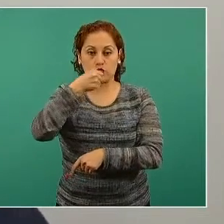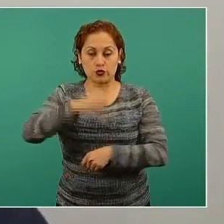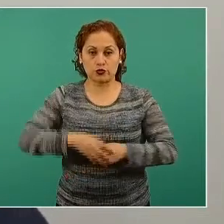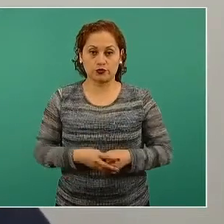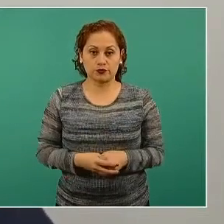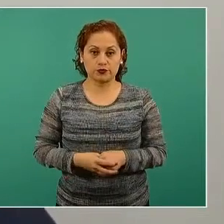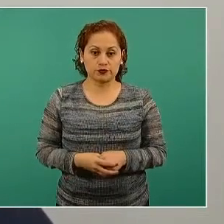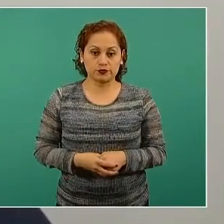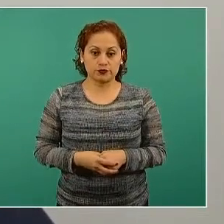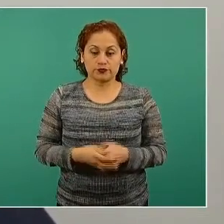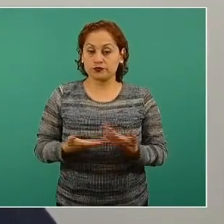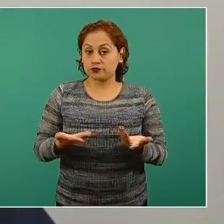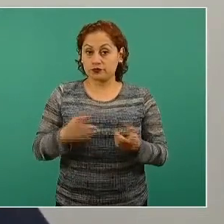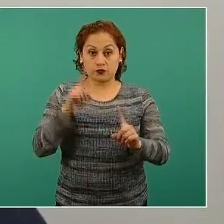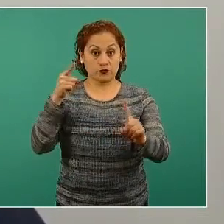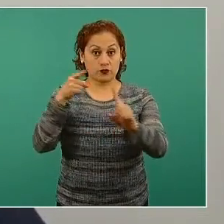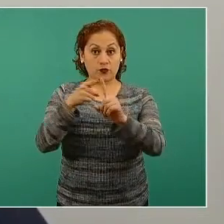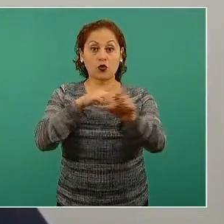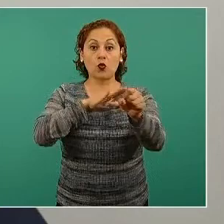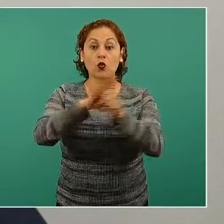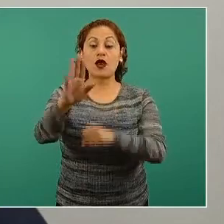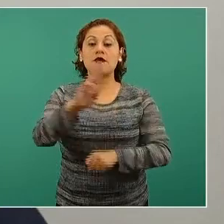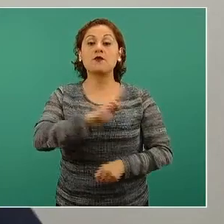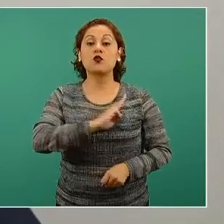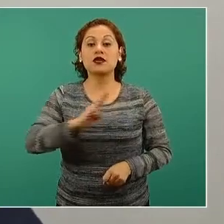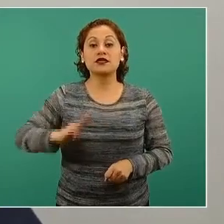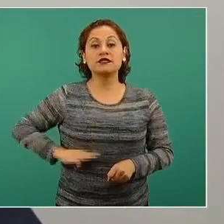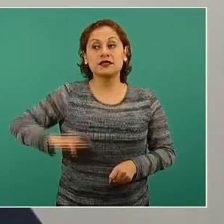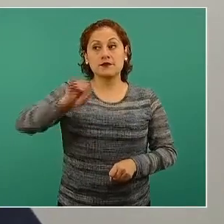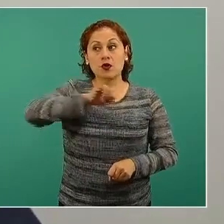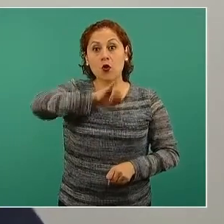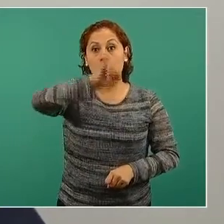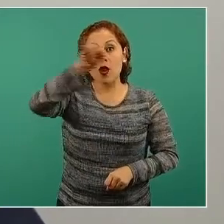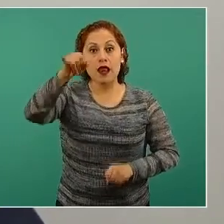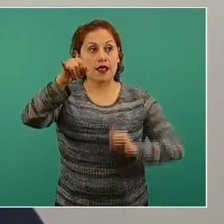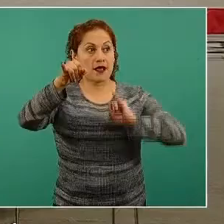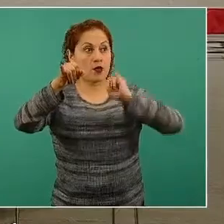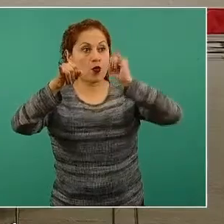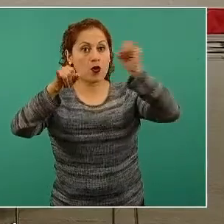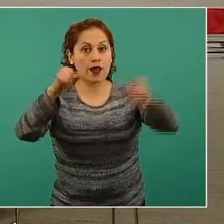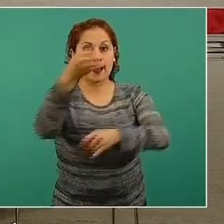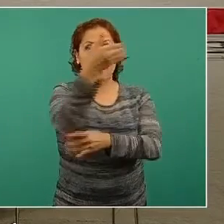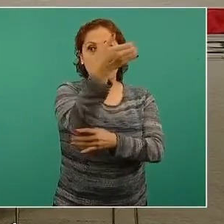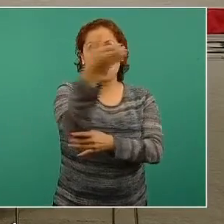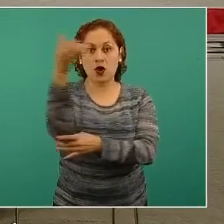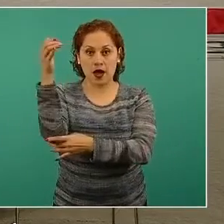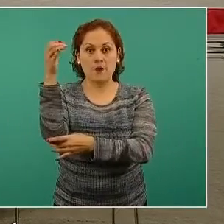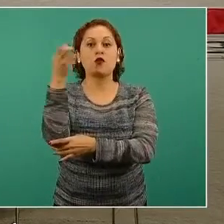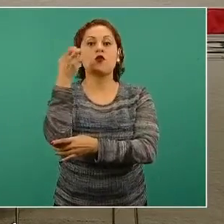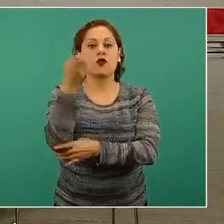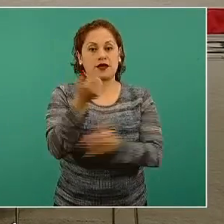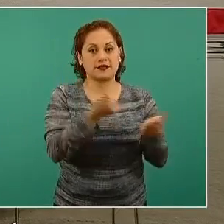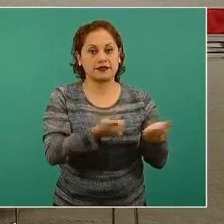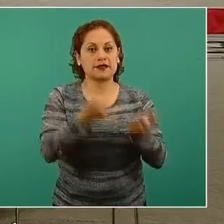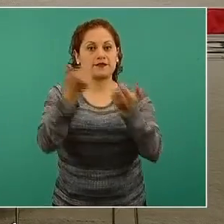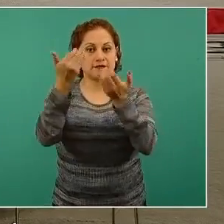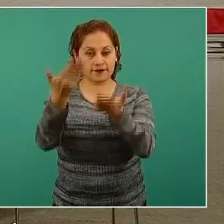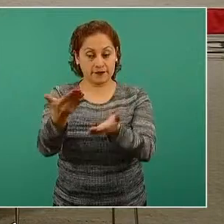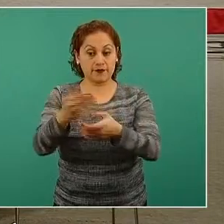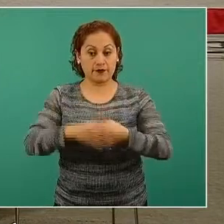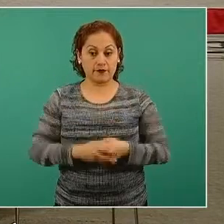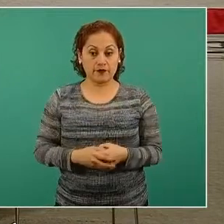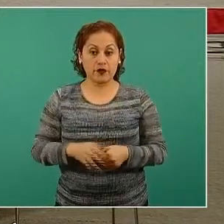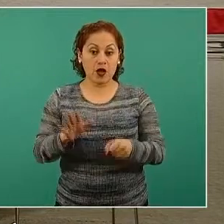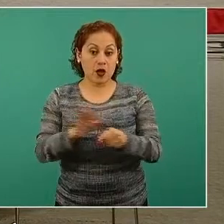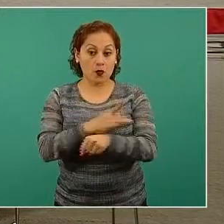obviamente, en municipios que pudieran estar más apartados, municipios rurales, en donde la logística se complica